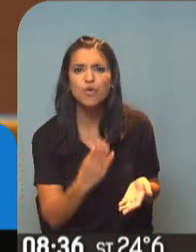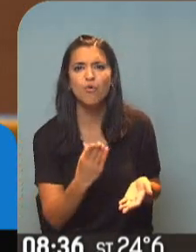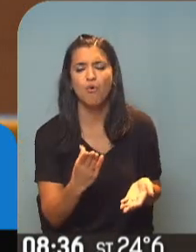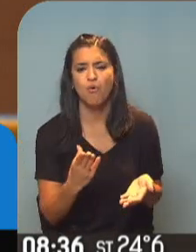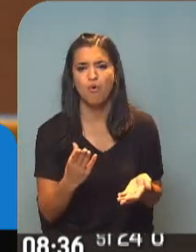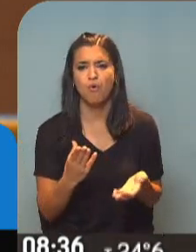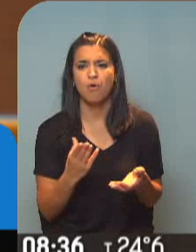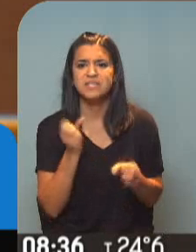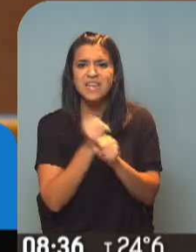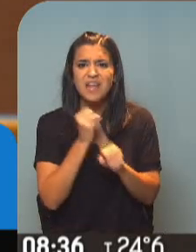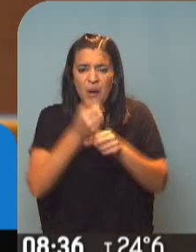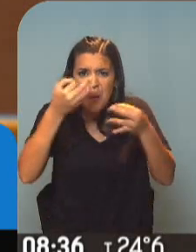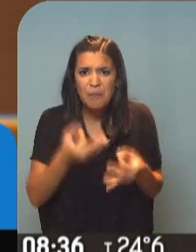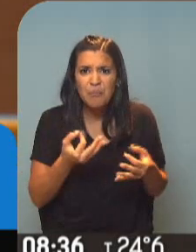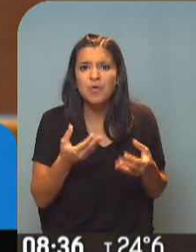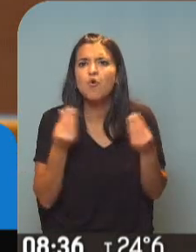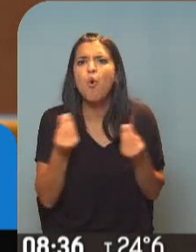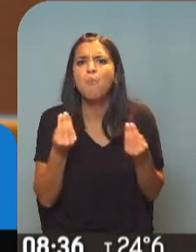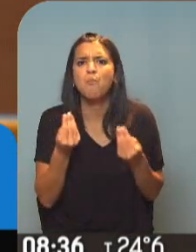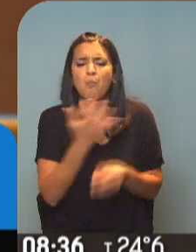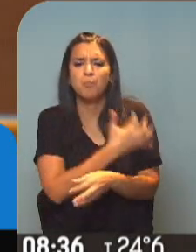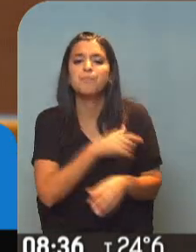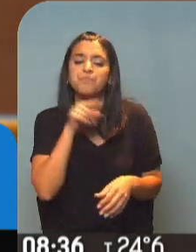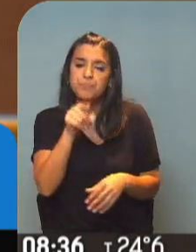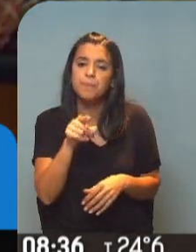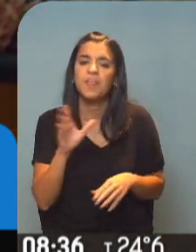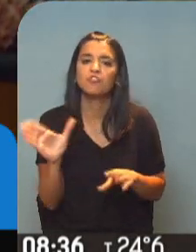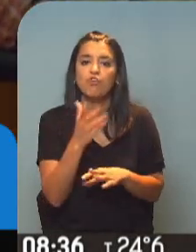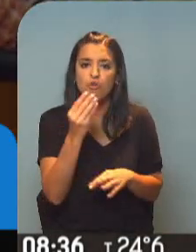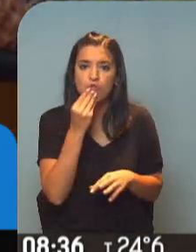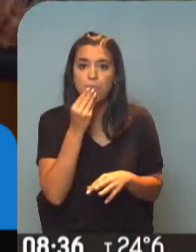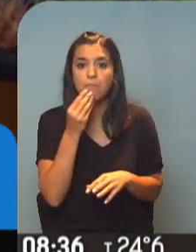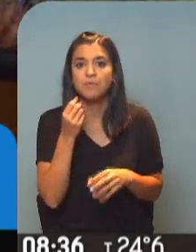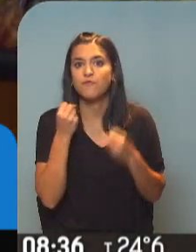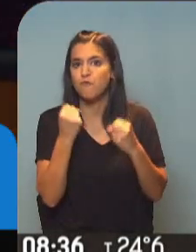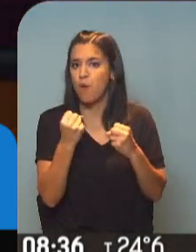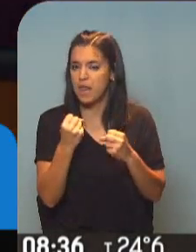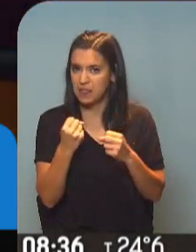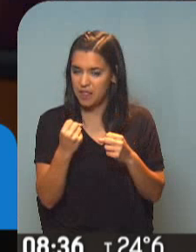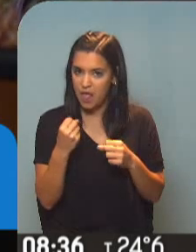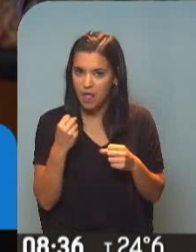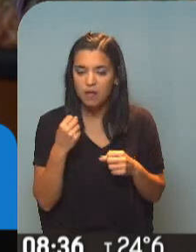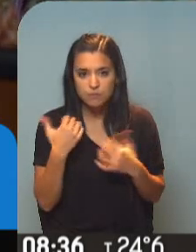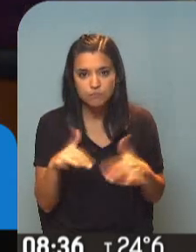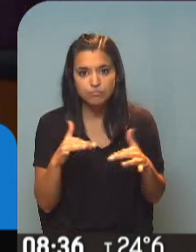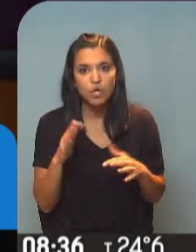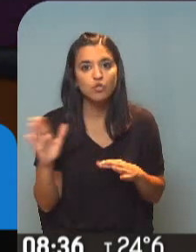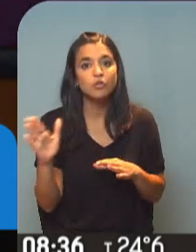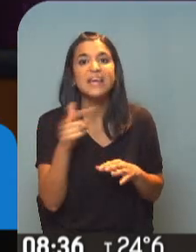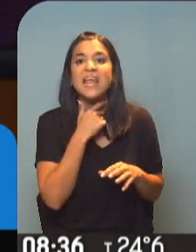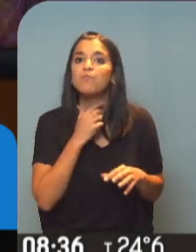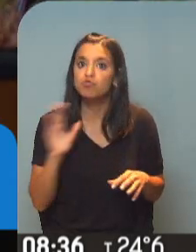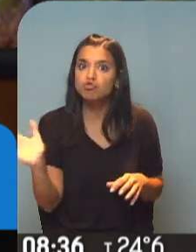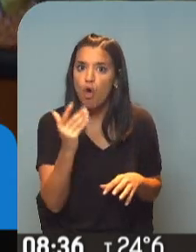también pueden suceder estas cosas todos comen es un concepto más fuerte más duro ya la consigna lo dicen todos joven queremos